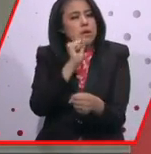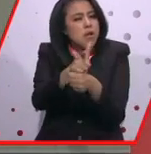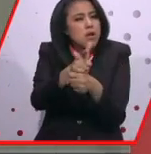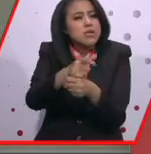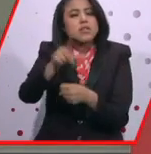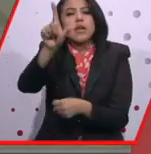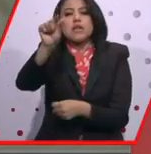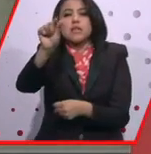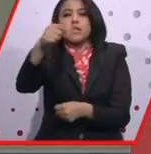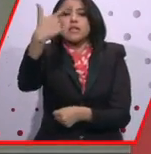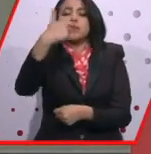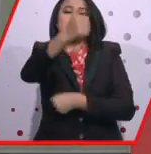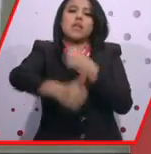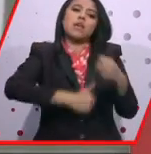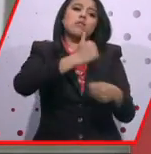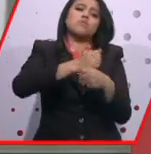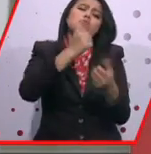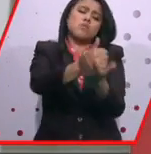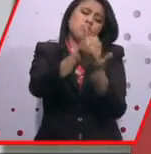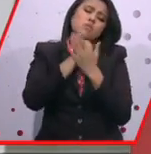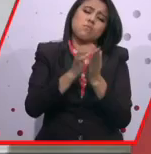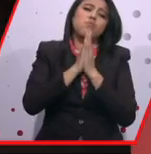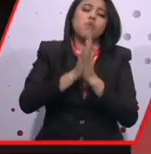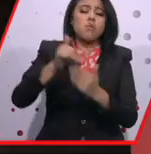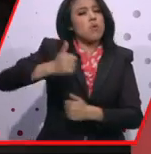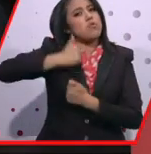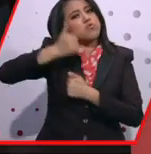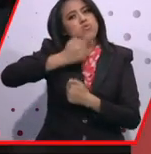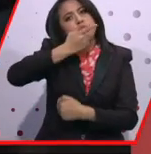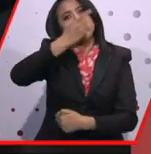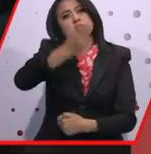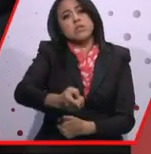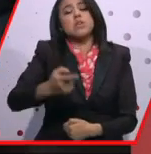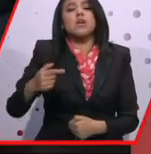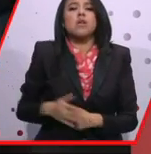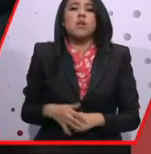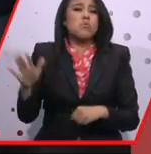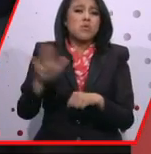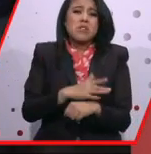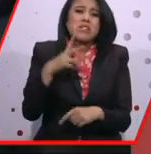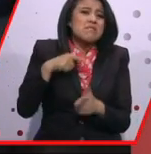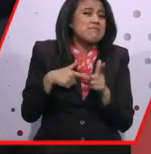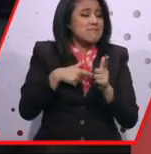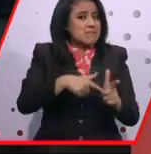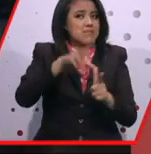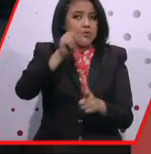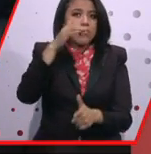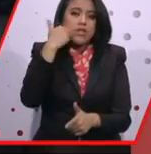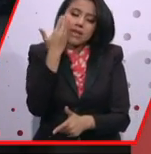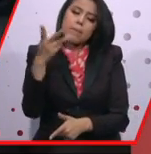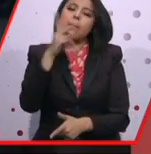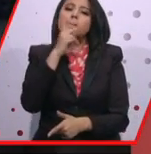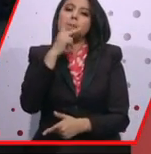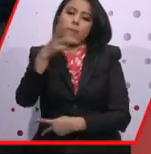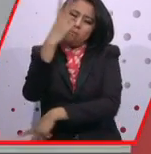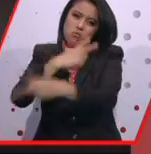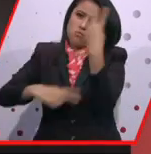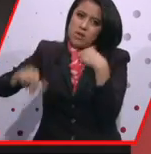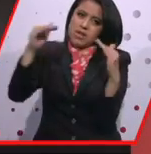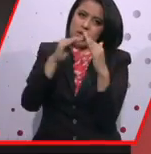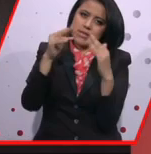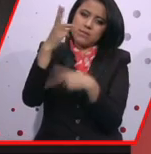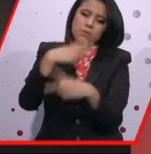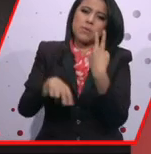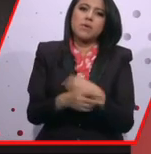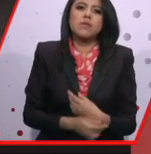edad, que lo ayuden y den aviso a las autoridades, pues ellos no se han rendido y quieren a su padre de regreso en casa. Él